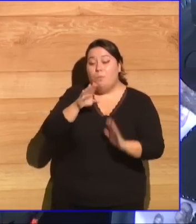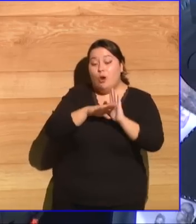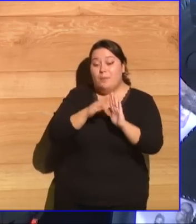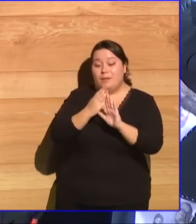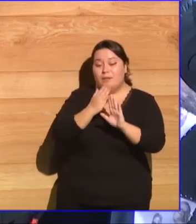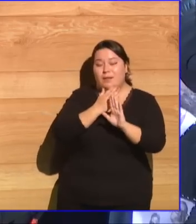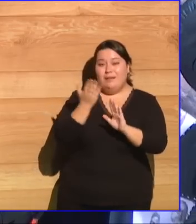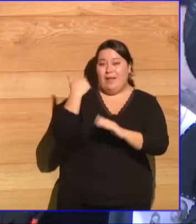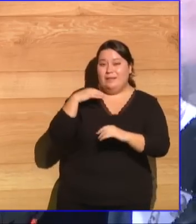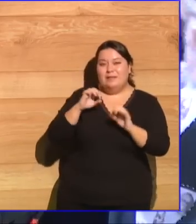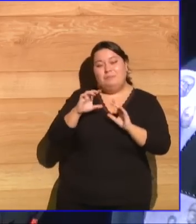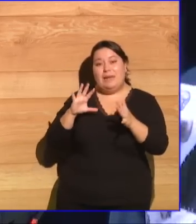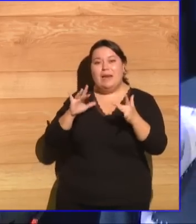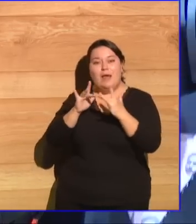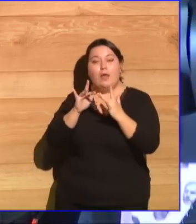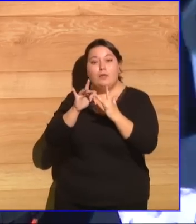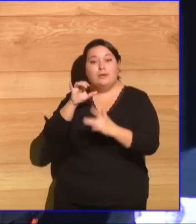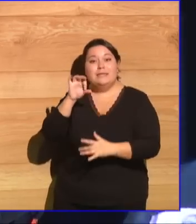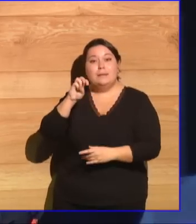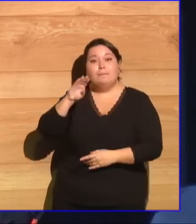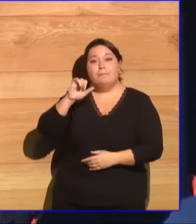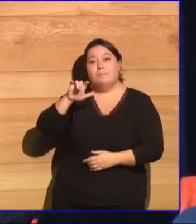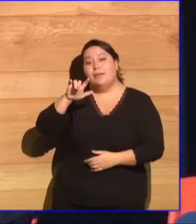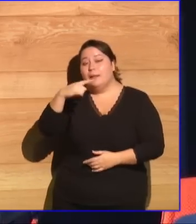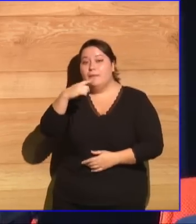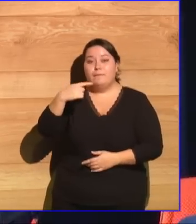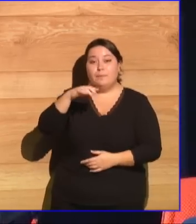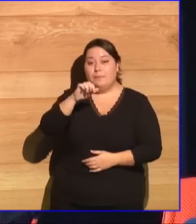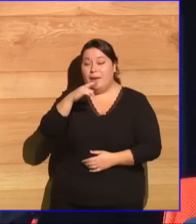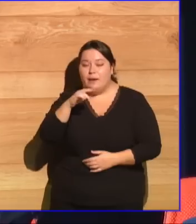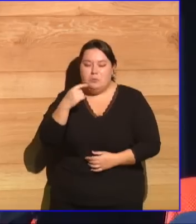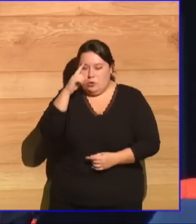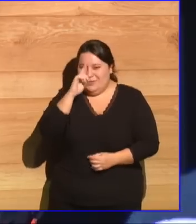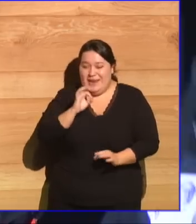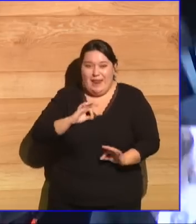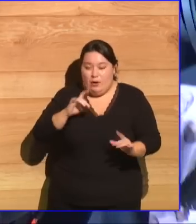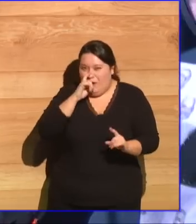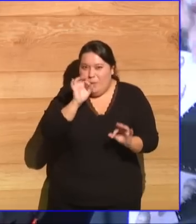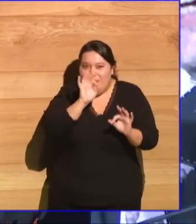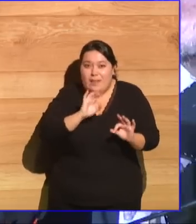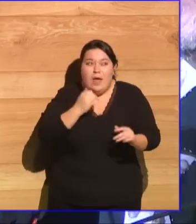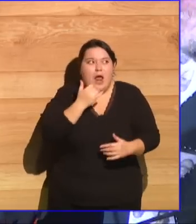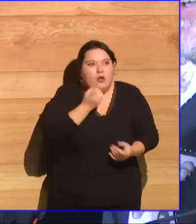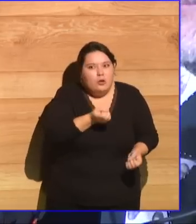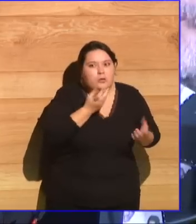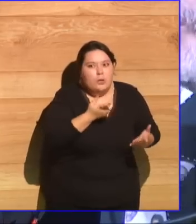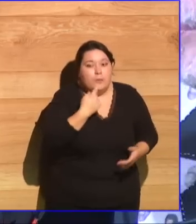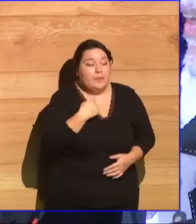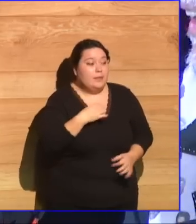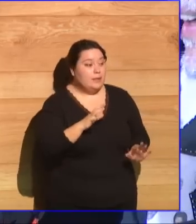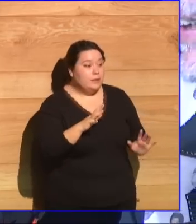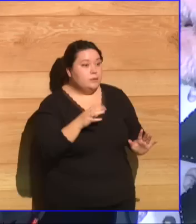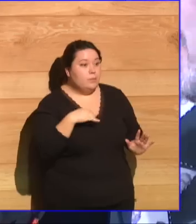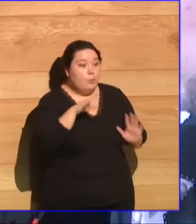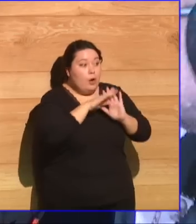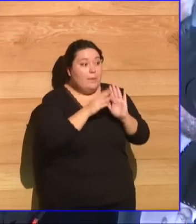anteriores mi relación con Spielberg. Porque sé que he contado algo, pero es que no me acuerdo. Y diréis, ¿y cómo no has escuchado